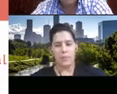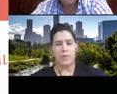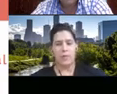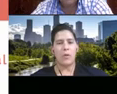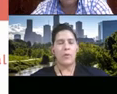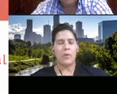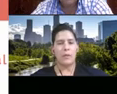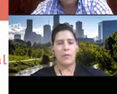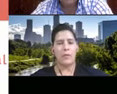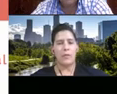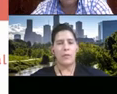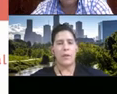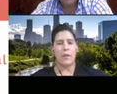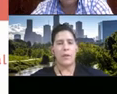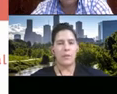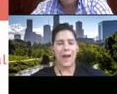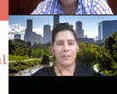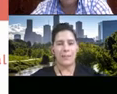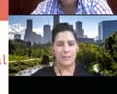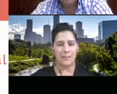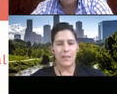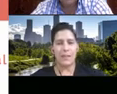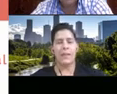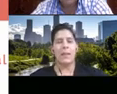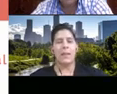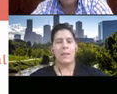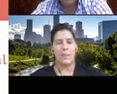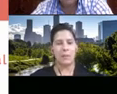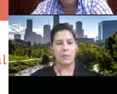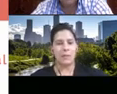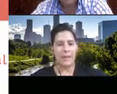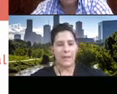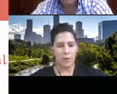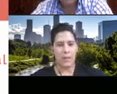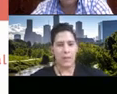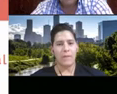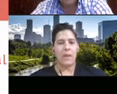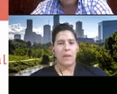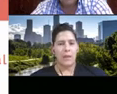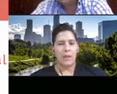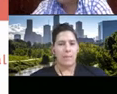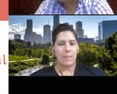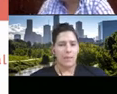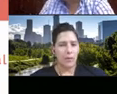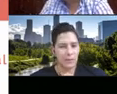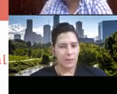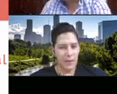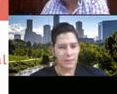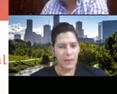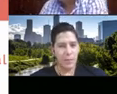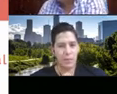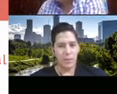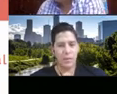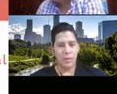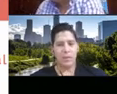distrito de negocios, artes escénicas, deportes y gastronomía. Siguiendo esta línea, un poquito más abajo tenemos